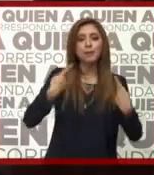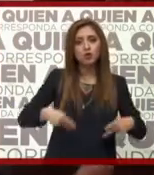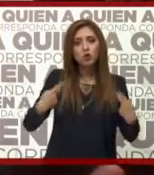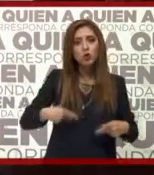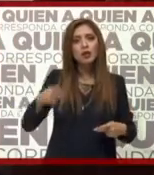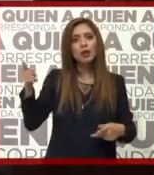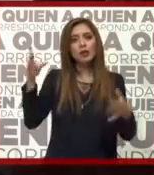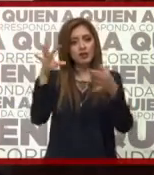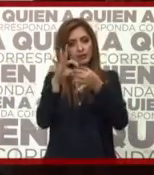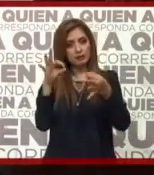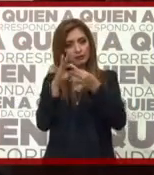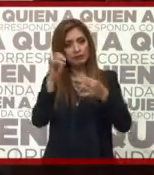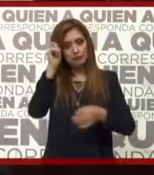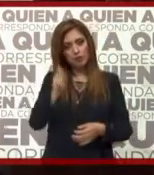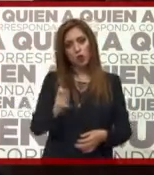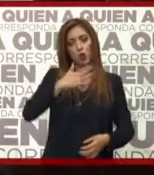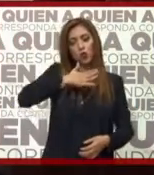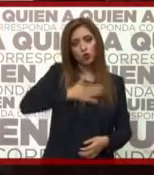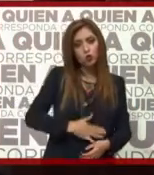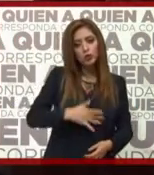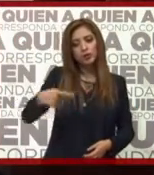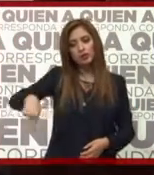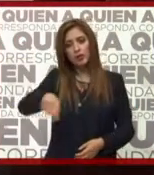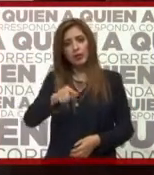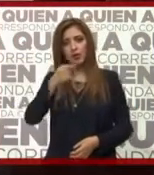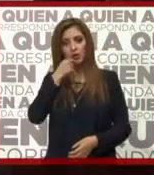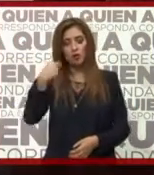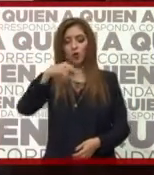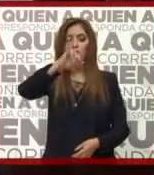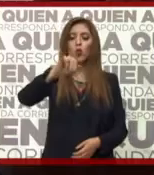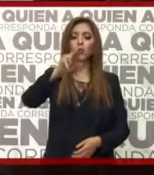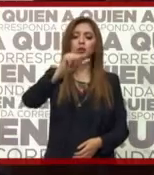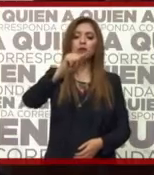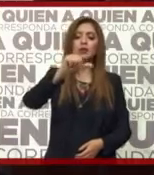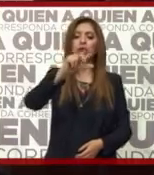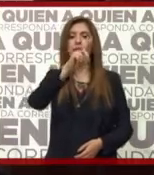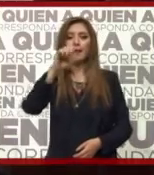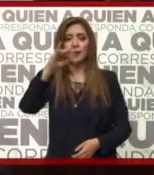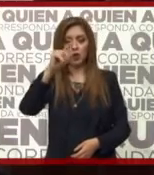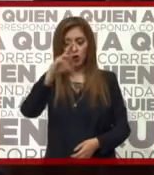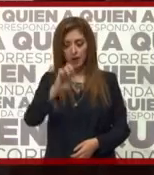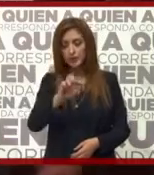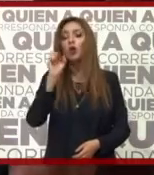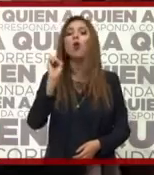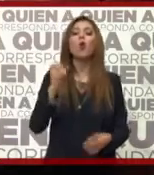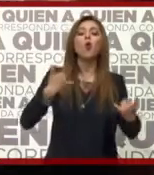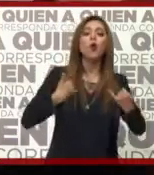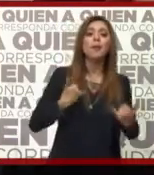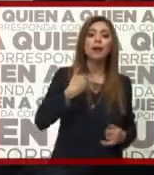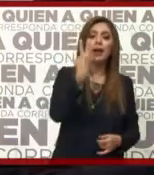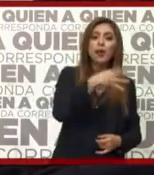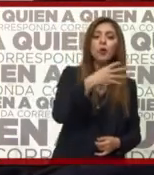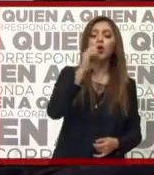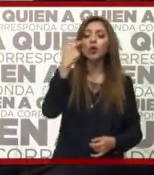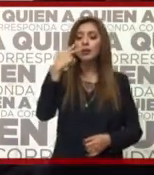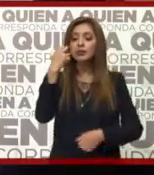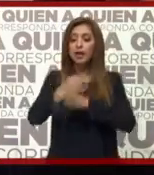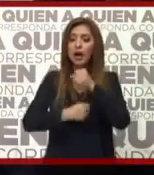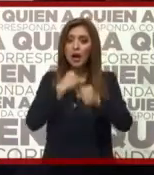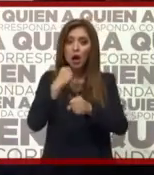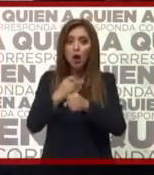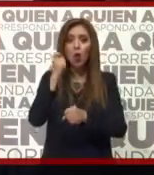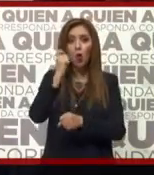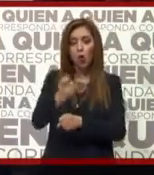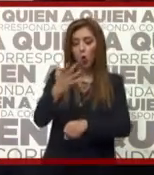en un esquema de justicia de menores si un joven de 13 años 14 años lesiona a